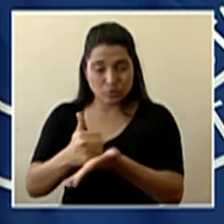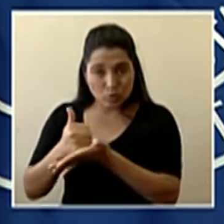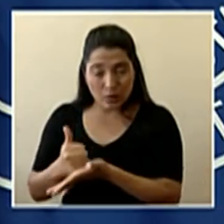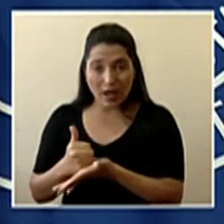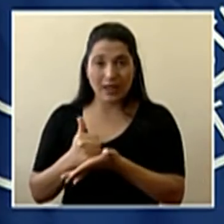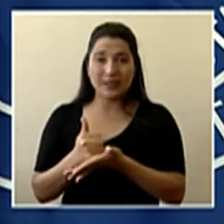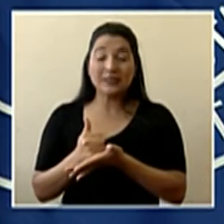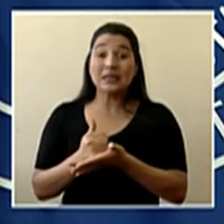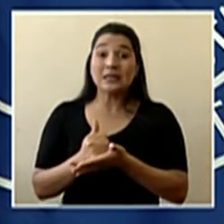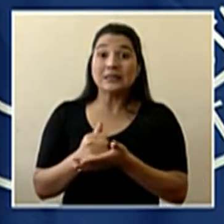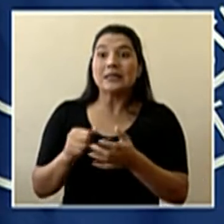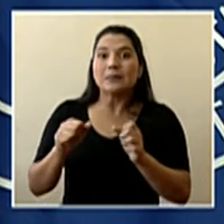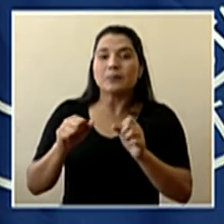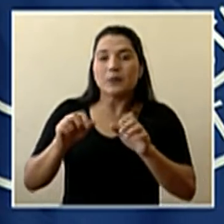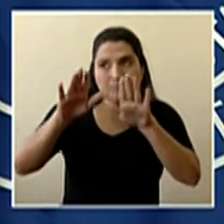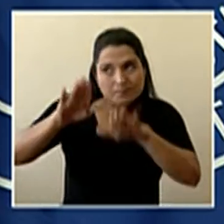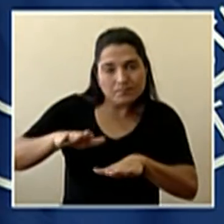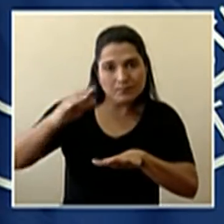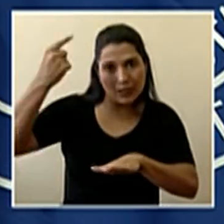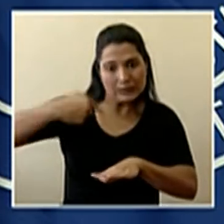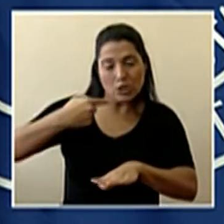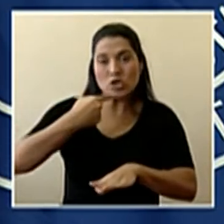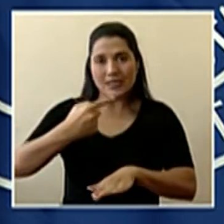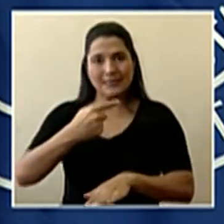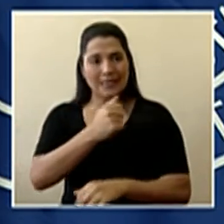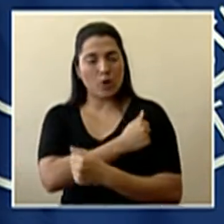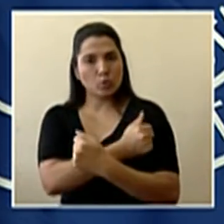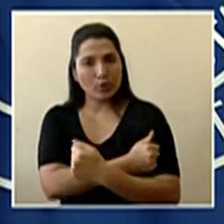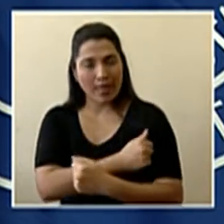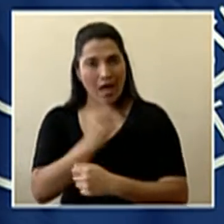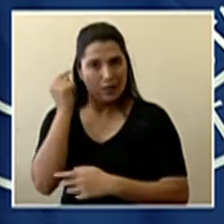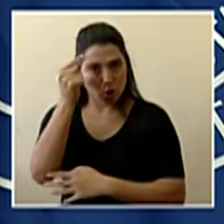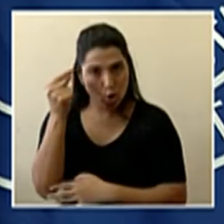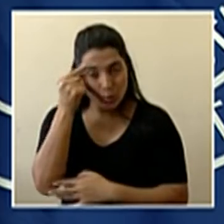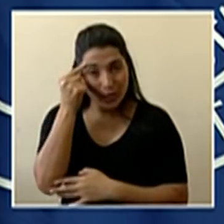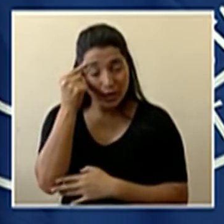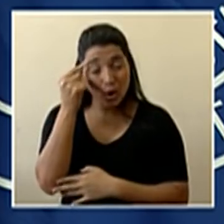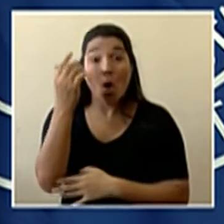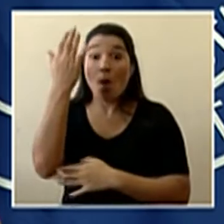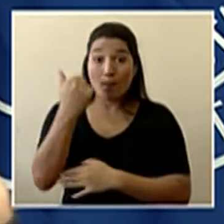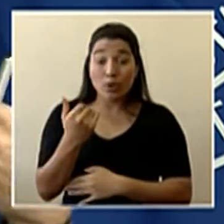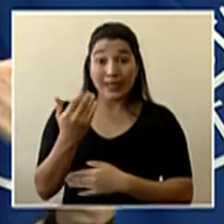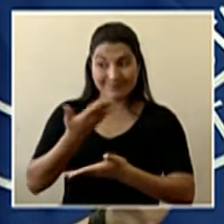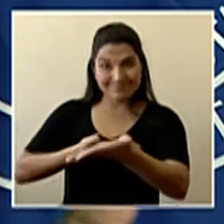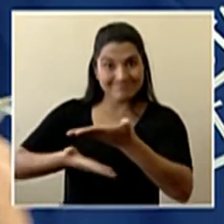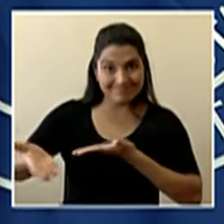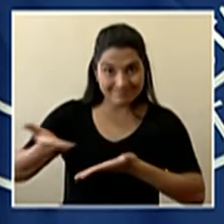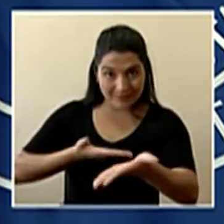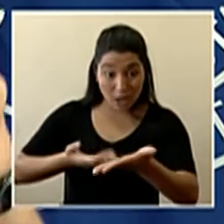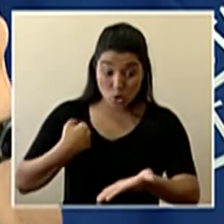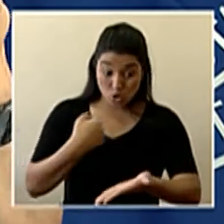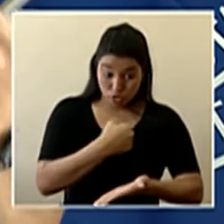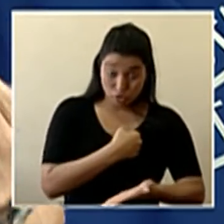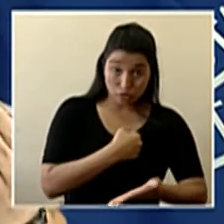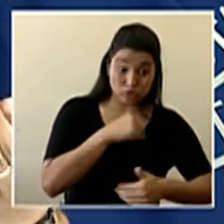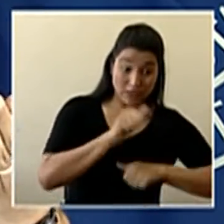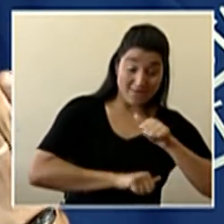de responder al llamado de gobierno y de las autoridades, porque les aseguro que es recíproco. O sea, estamos haciendo nuestro mejor